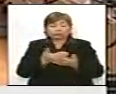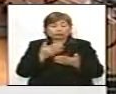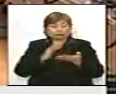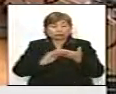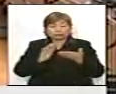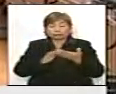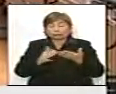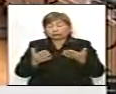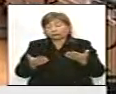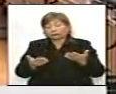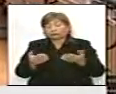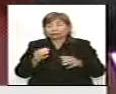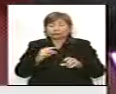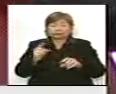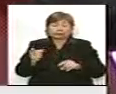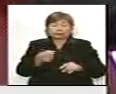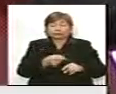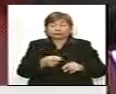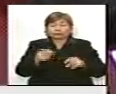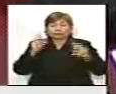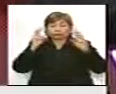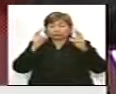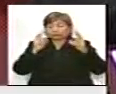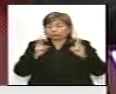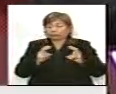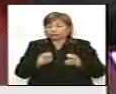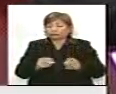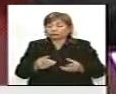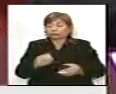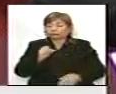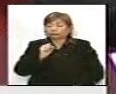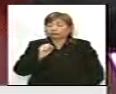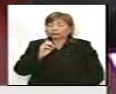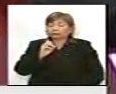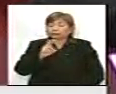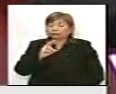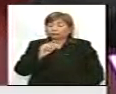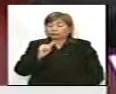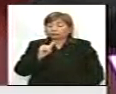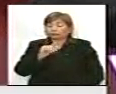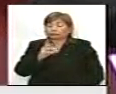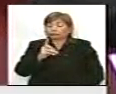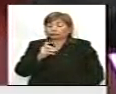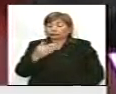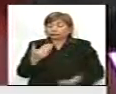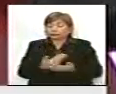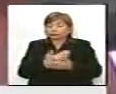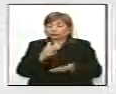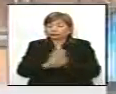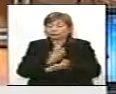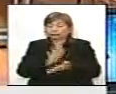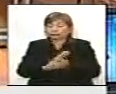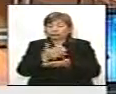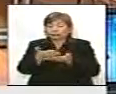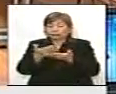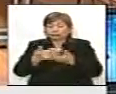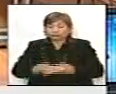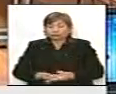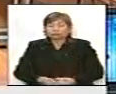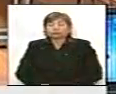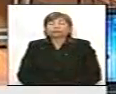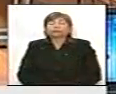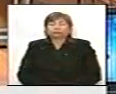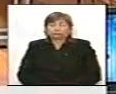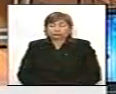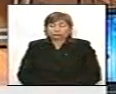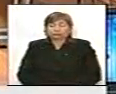la denuncia y sea el titular del Ministerio Público, Zoraida Ábalos, a fin de que envíen un nuevo documento. De igual manera,